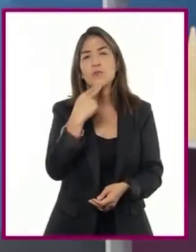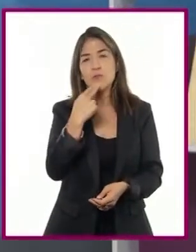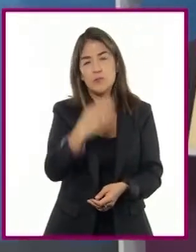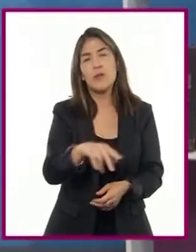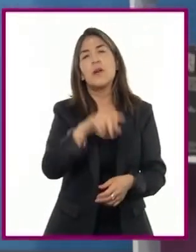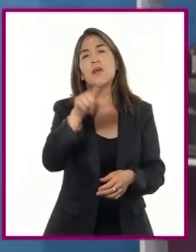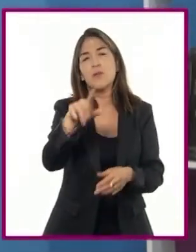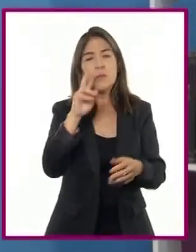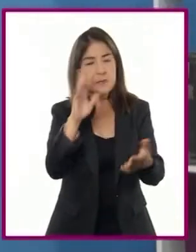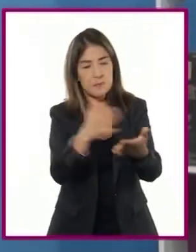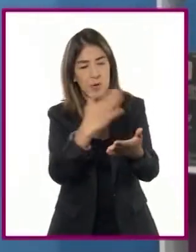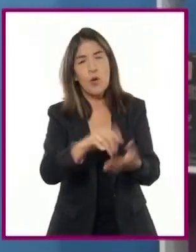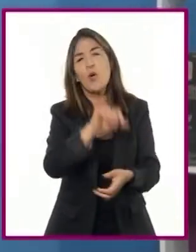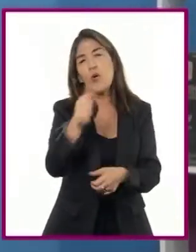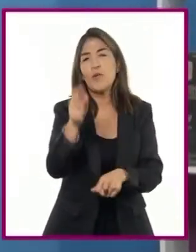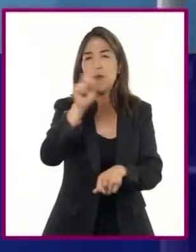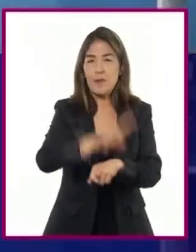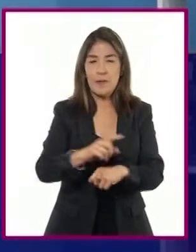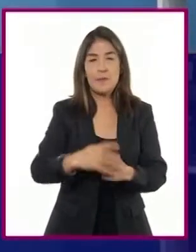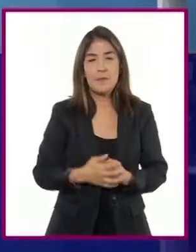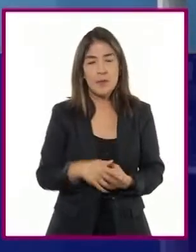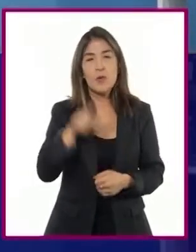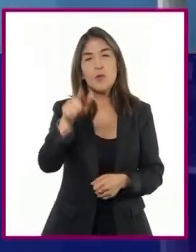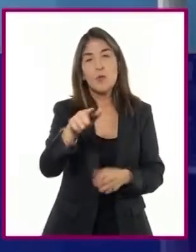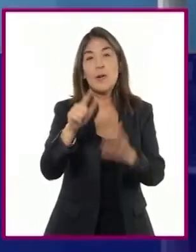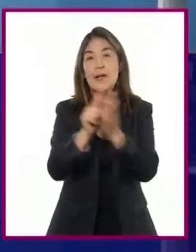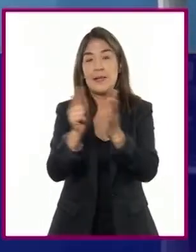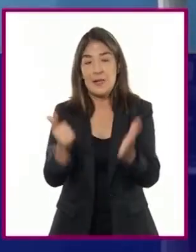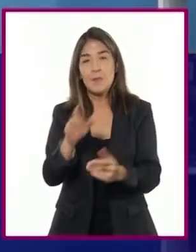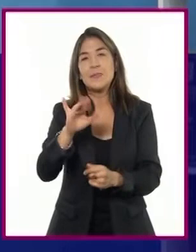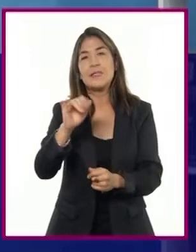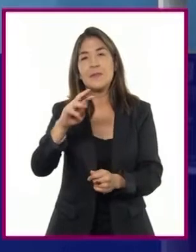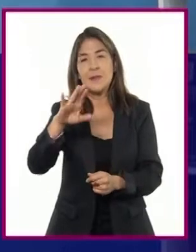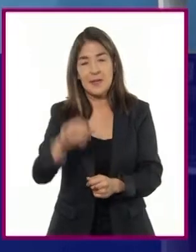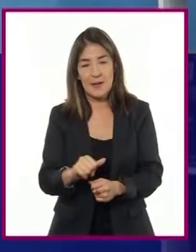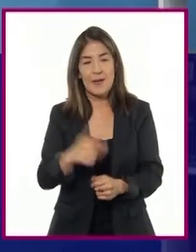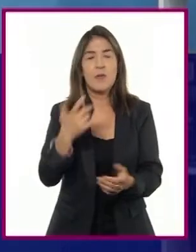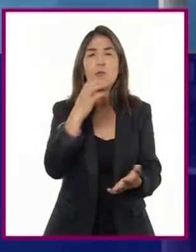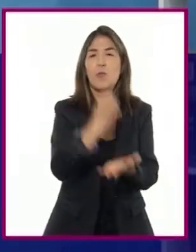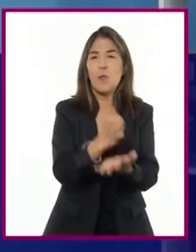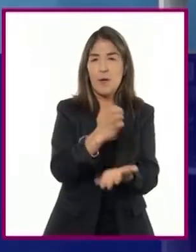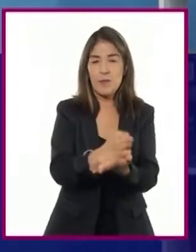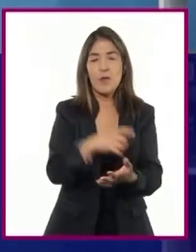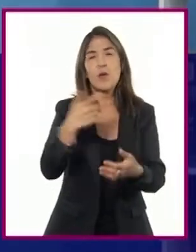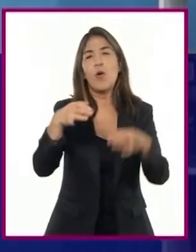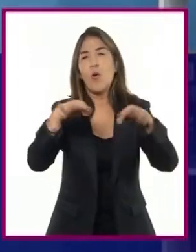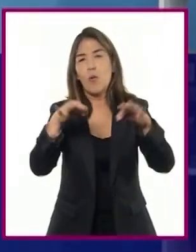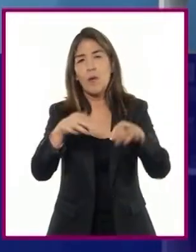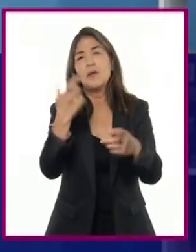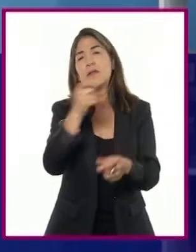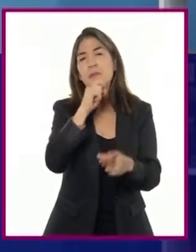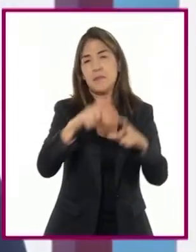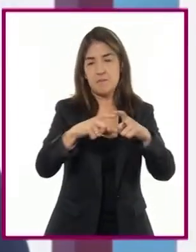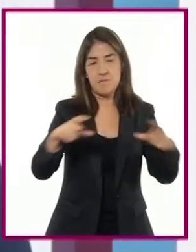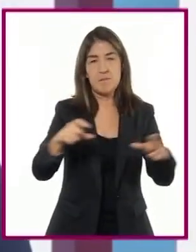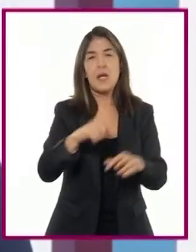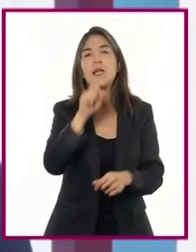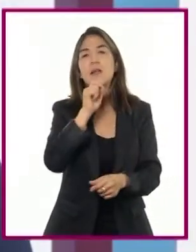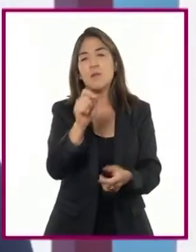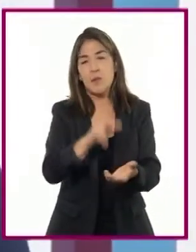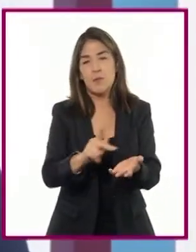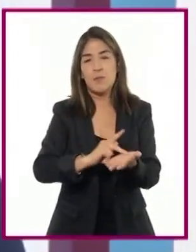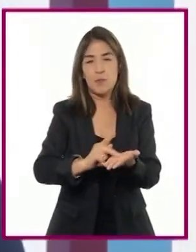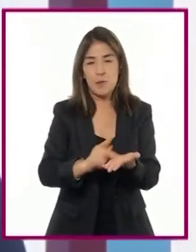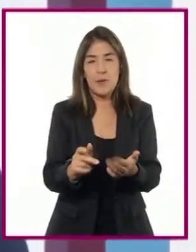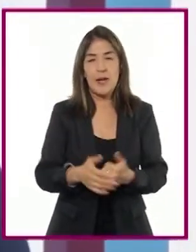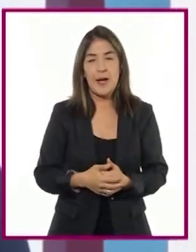momento. Tengan a la mano su libro de texto, su cuaderno o si lo prefieren, hojas o fichas y un bolígrafo.